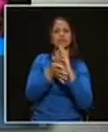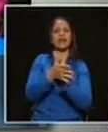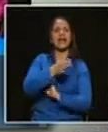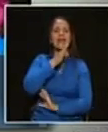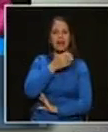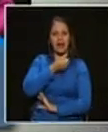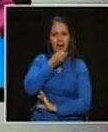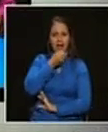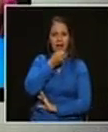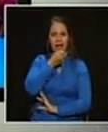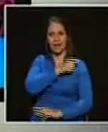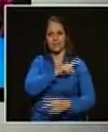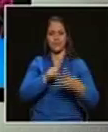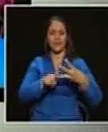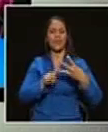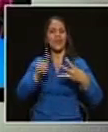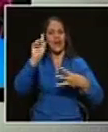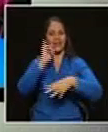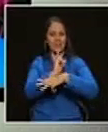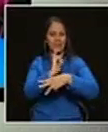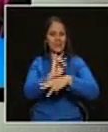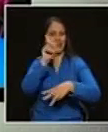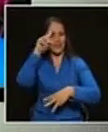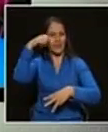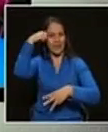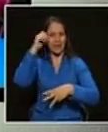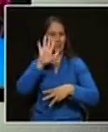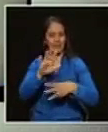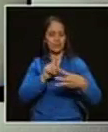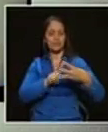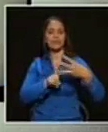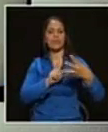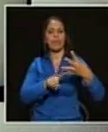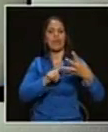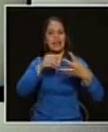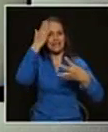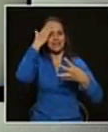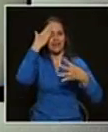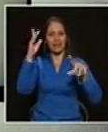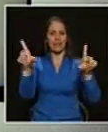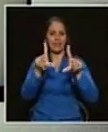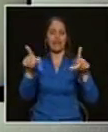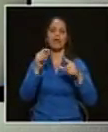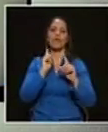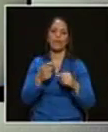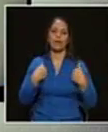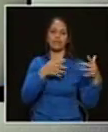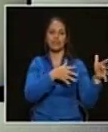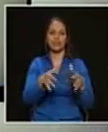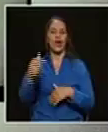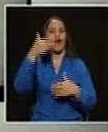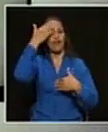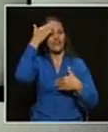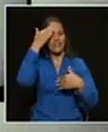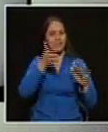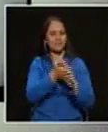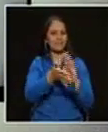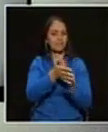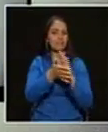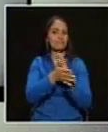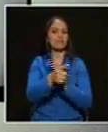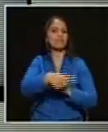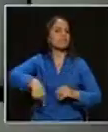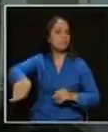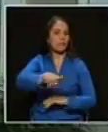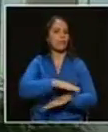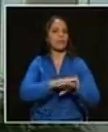programas institucionales como el programa con el gobernador, y un programa como Saberte Ver, que es un programa educativo y de conciencia pues también alrededor de los